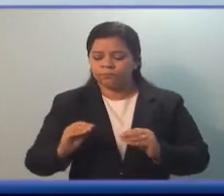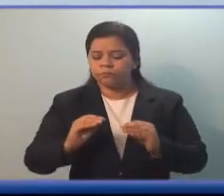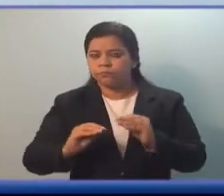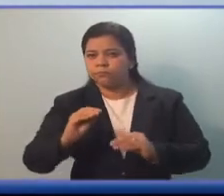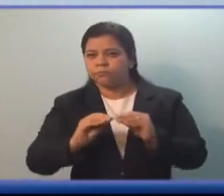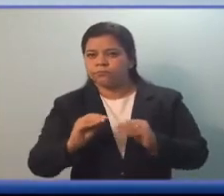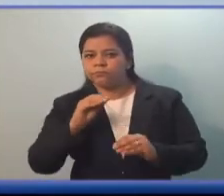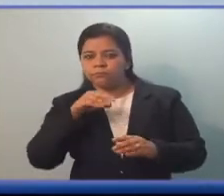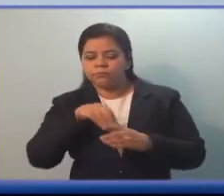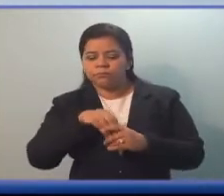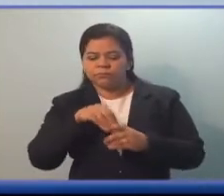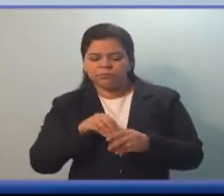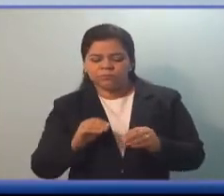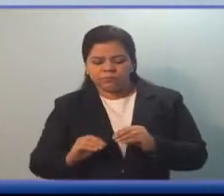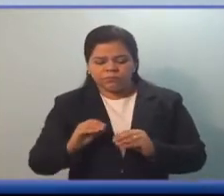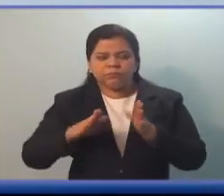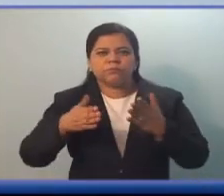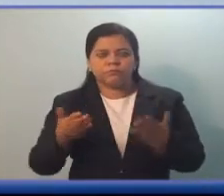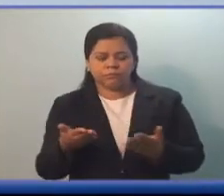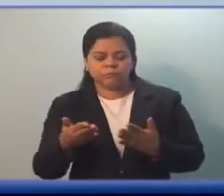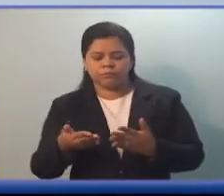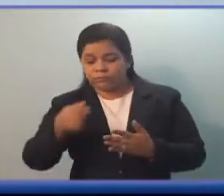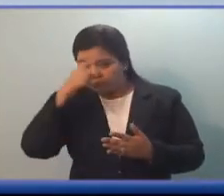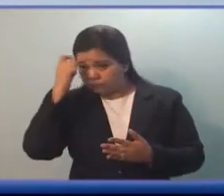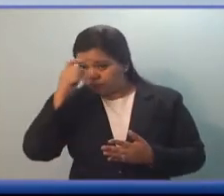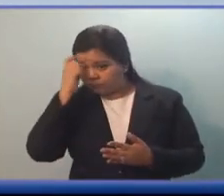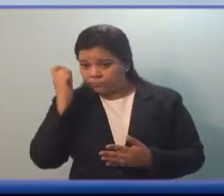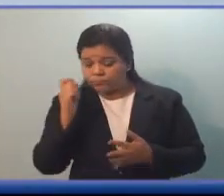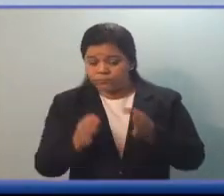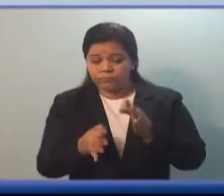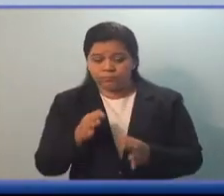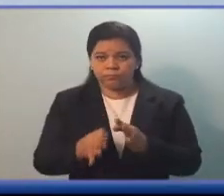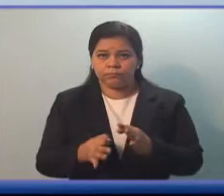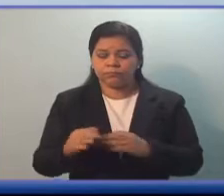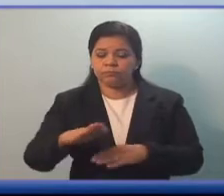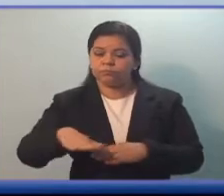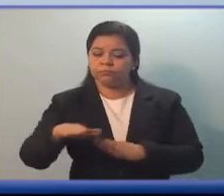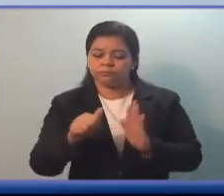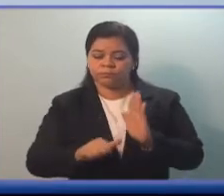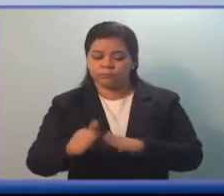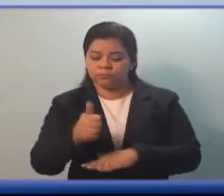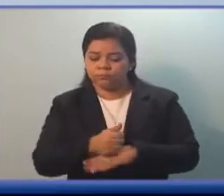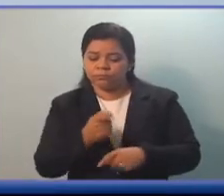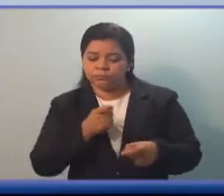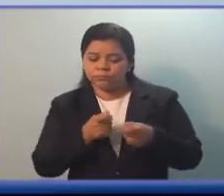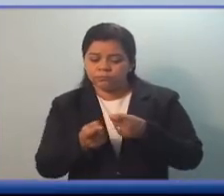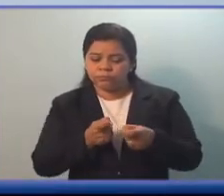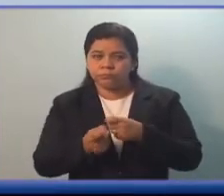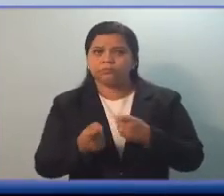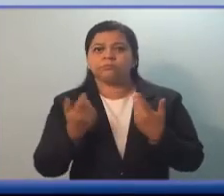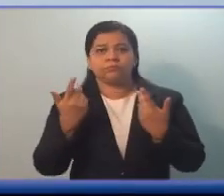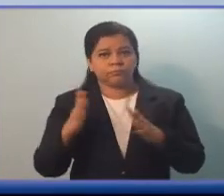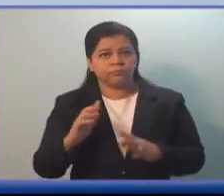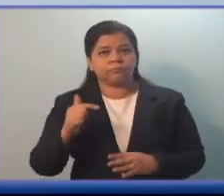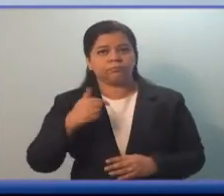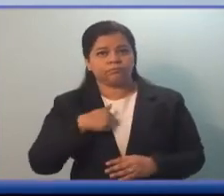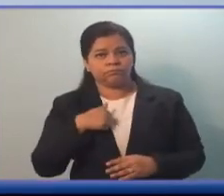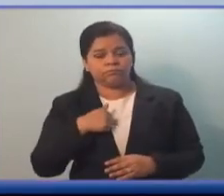Corte, el trabajo jurisdiccional, la parte administrativa, y como he tenido la